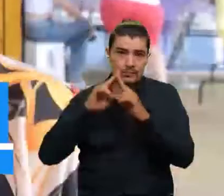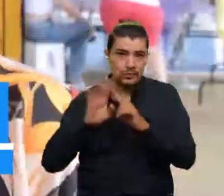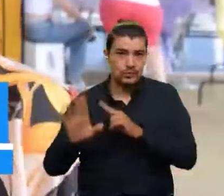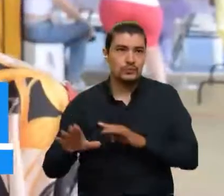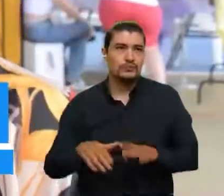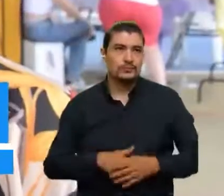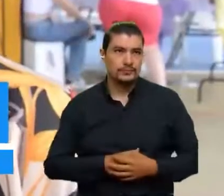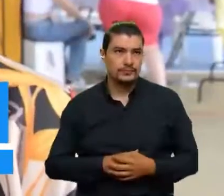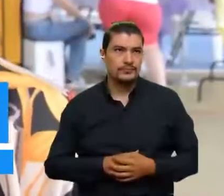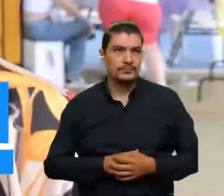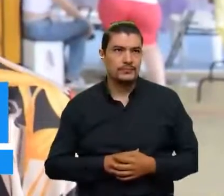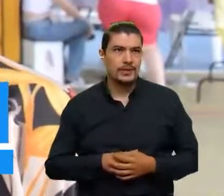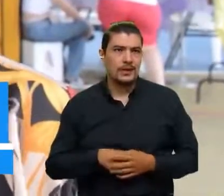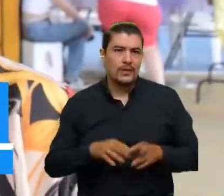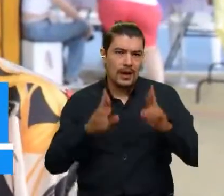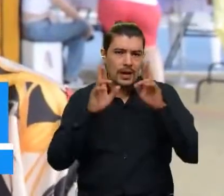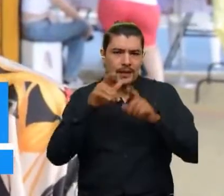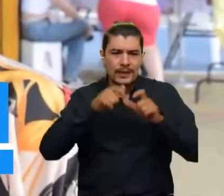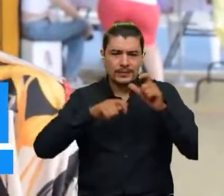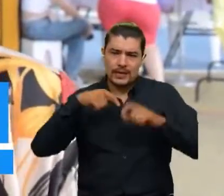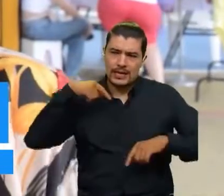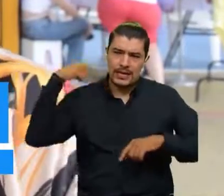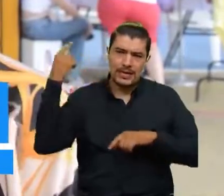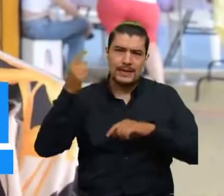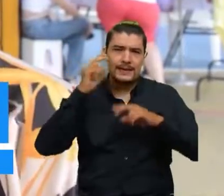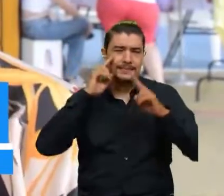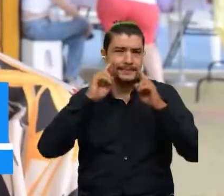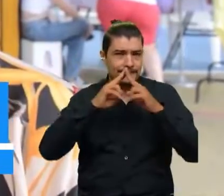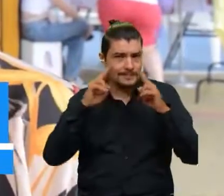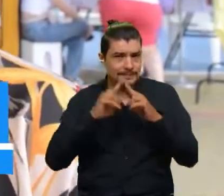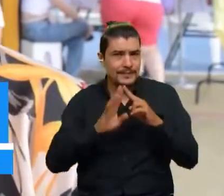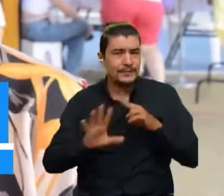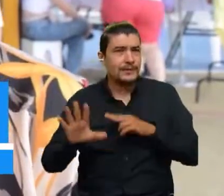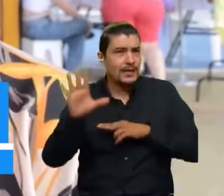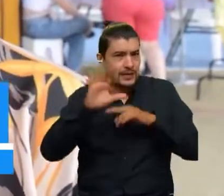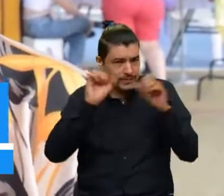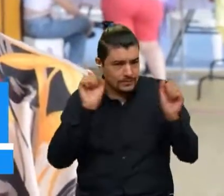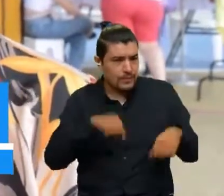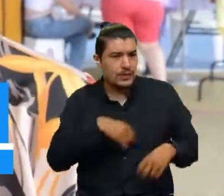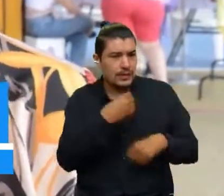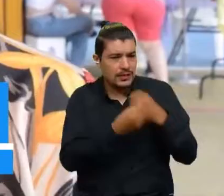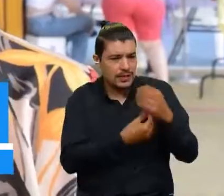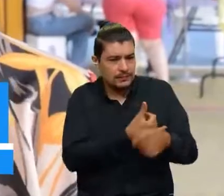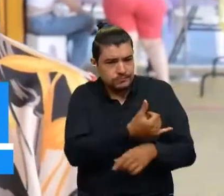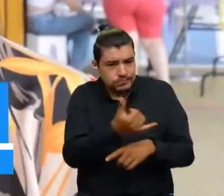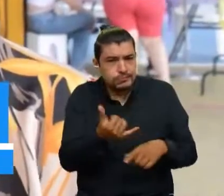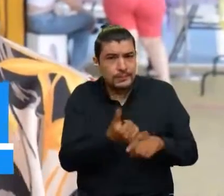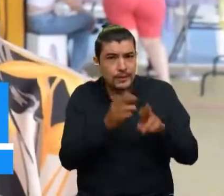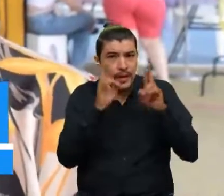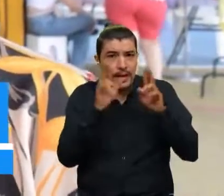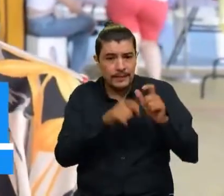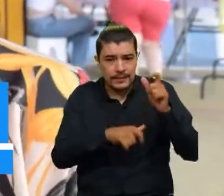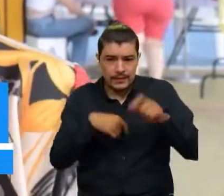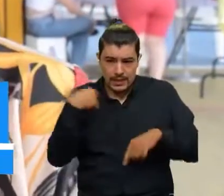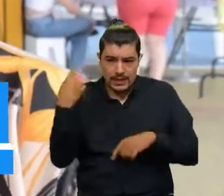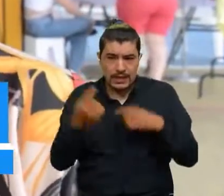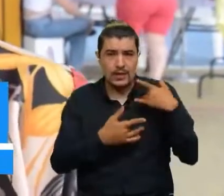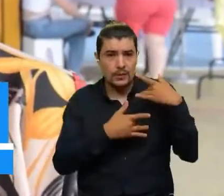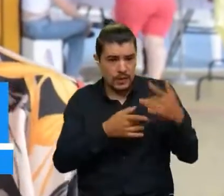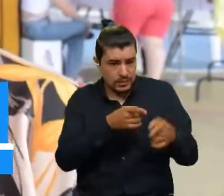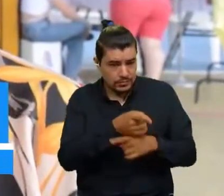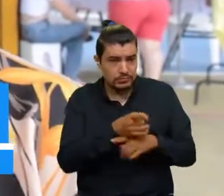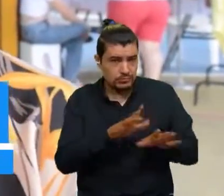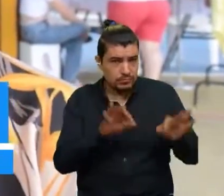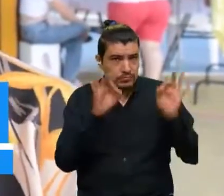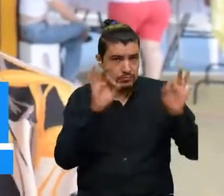la gente se dé cuenta que puede hacer esto y que la gente colabore también con ese contrato, ¿no?